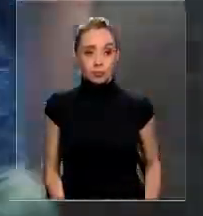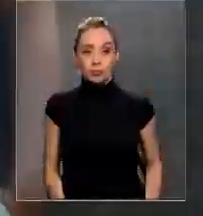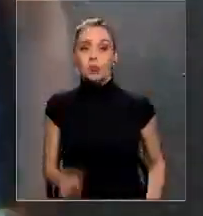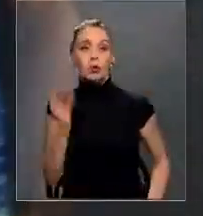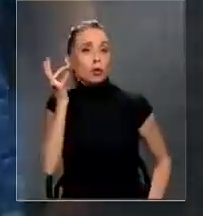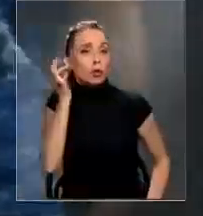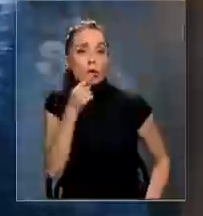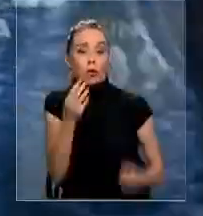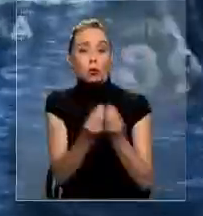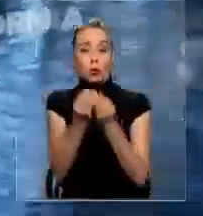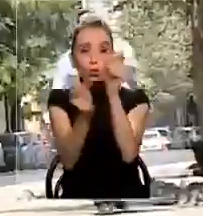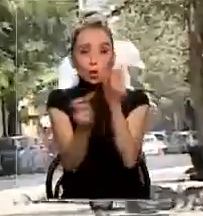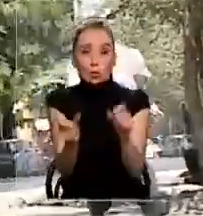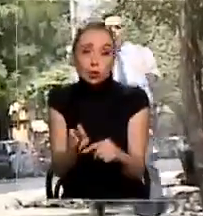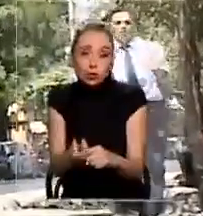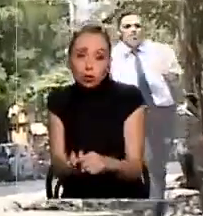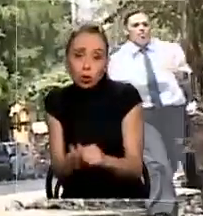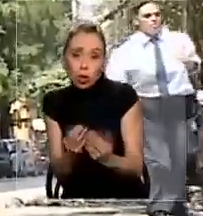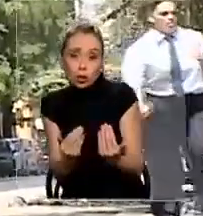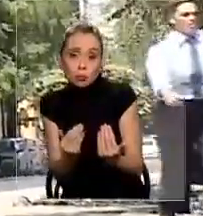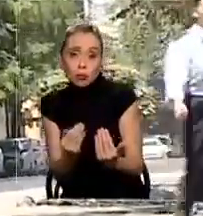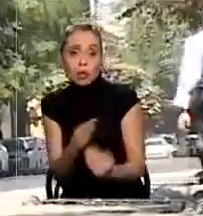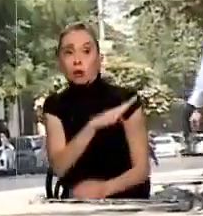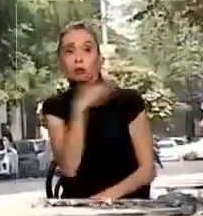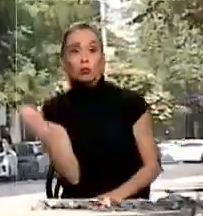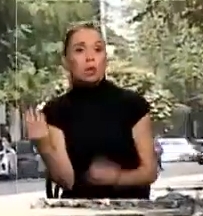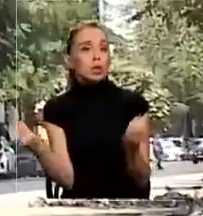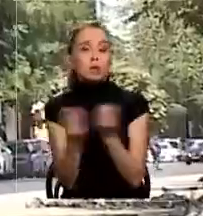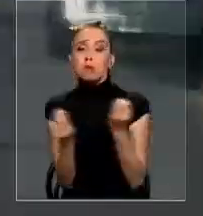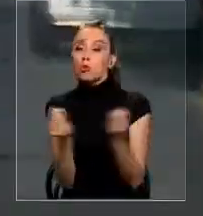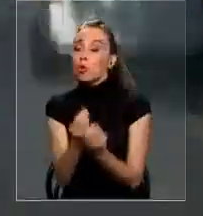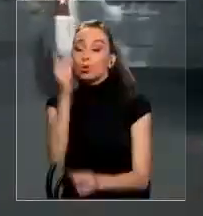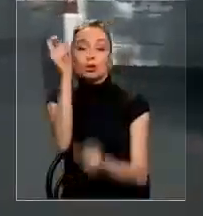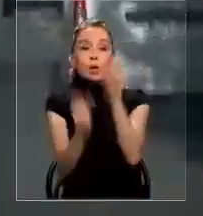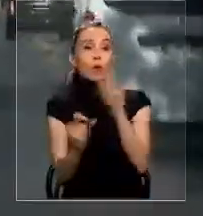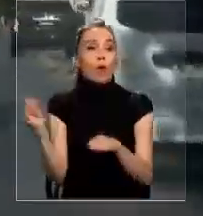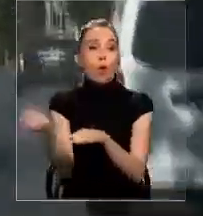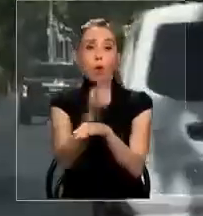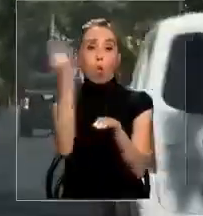Que hay mucha gente que se ha muerto esperando. Demasiada gente.